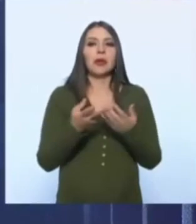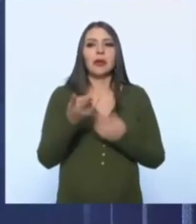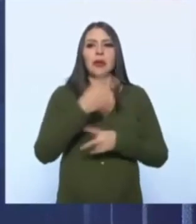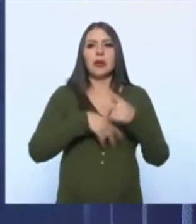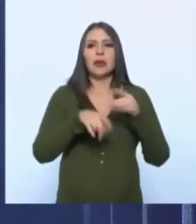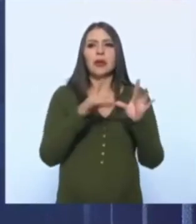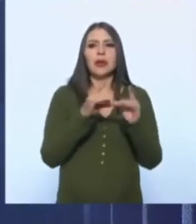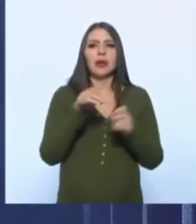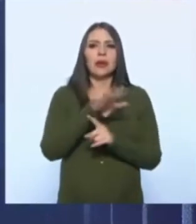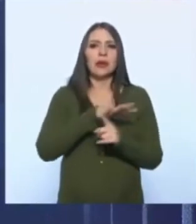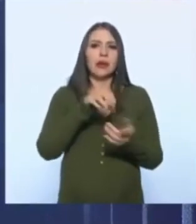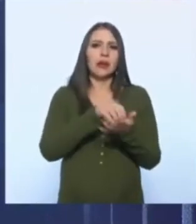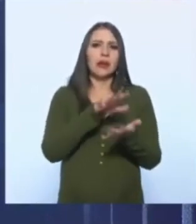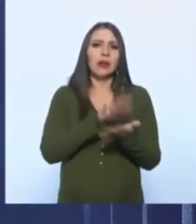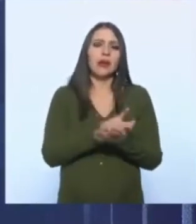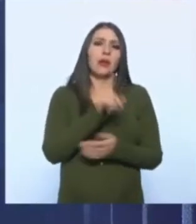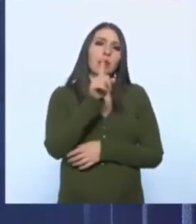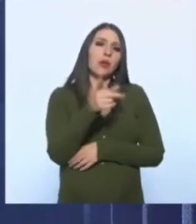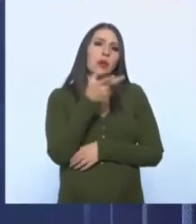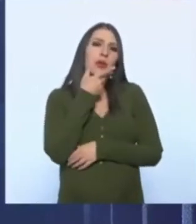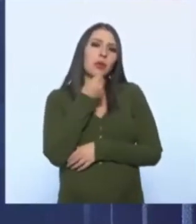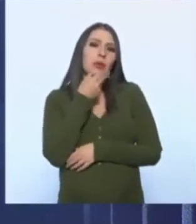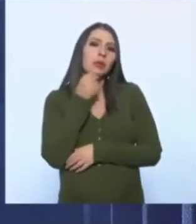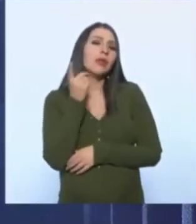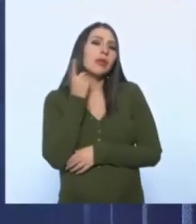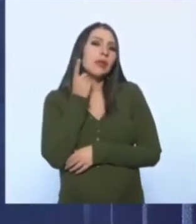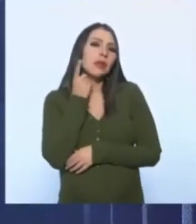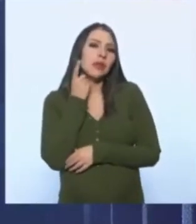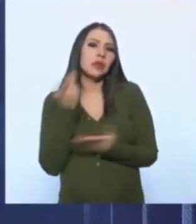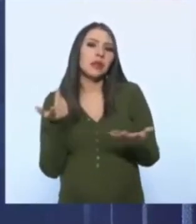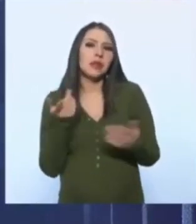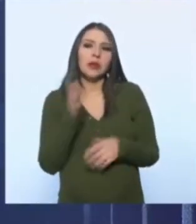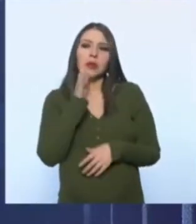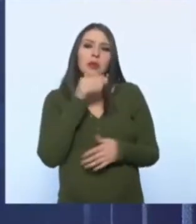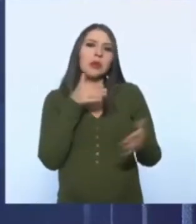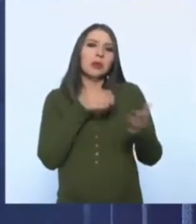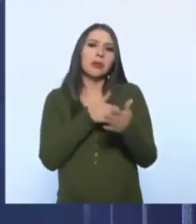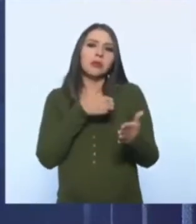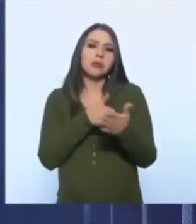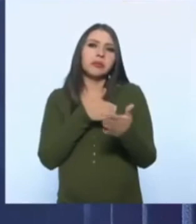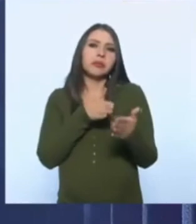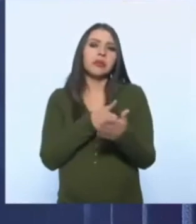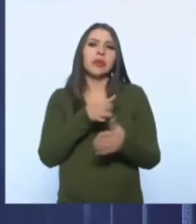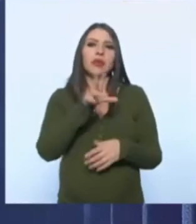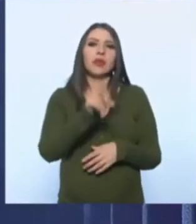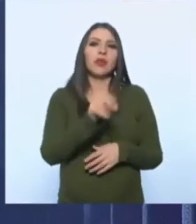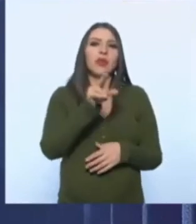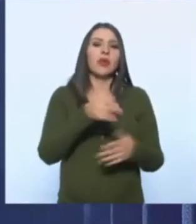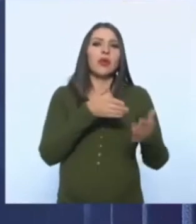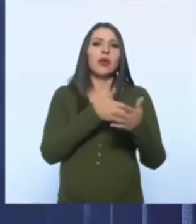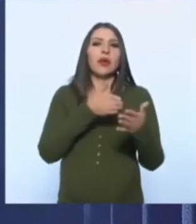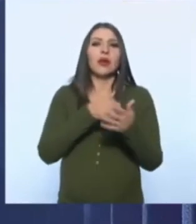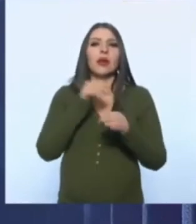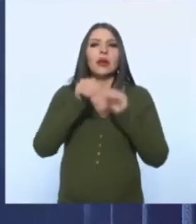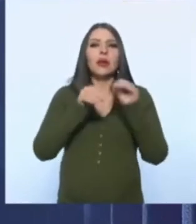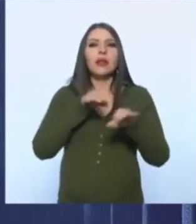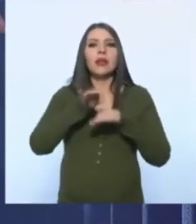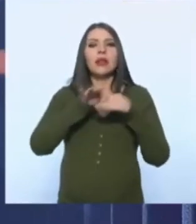Agenda y Contexto, de que un varón diputado está obstaculizando las labores y además está paralizando las labores